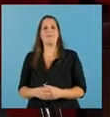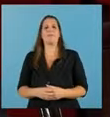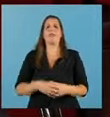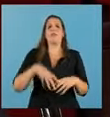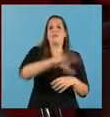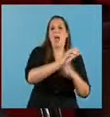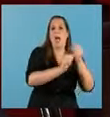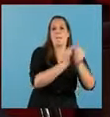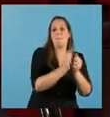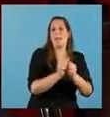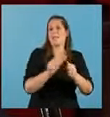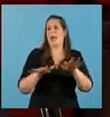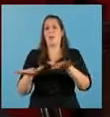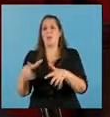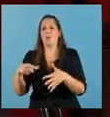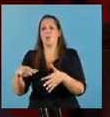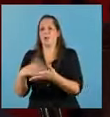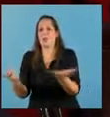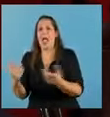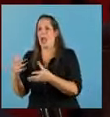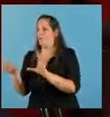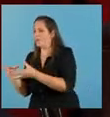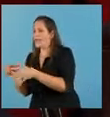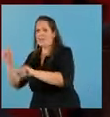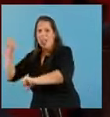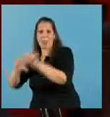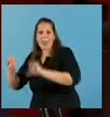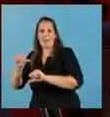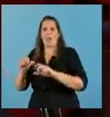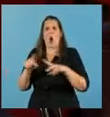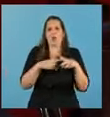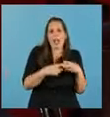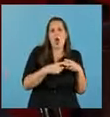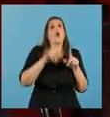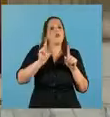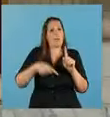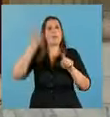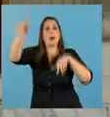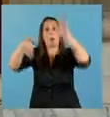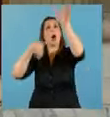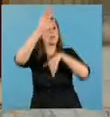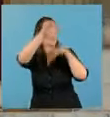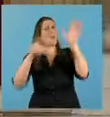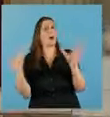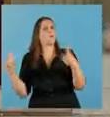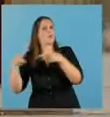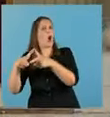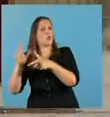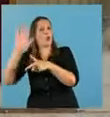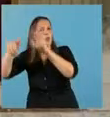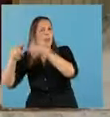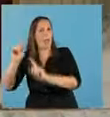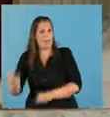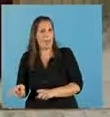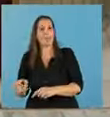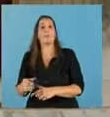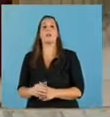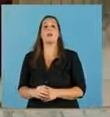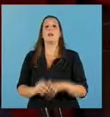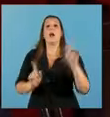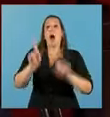sociales y de la comunidad científica y tecnológica también serán convocados. Los dirigentes especialistas que